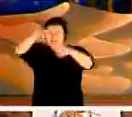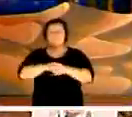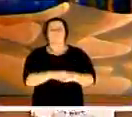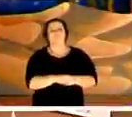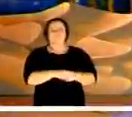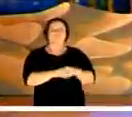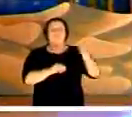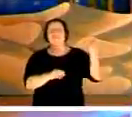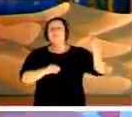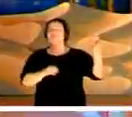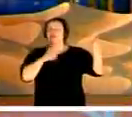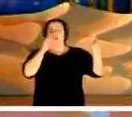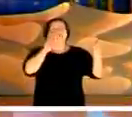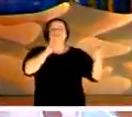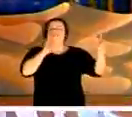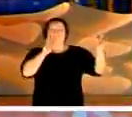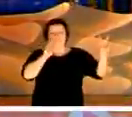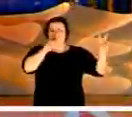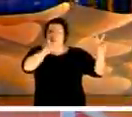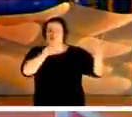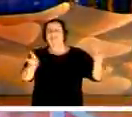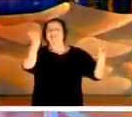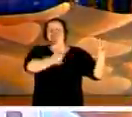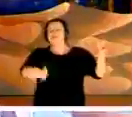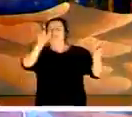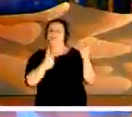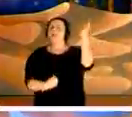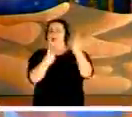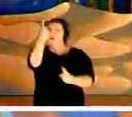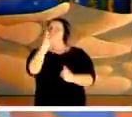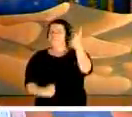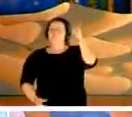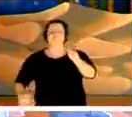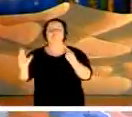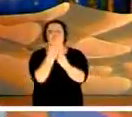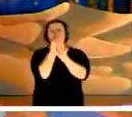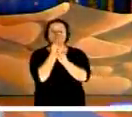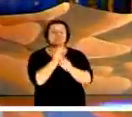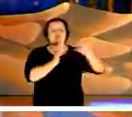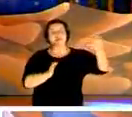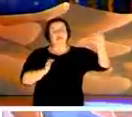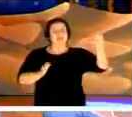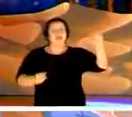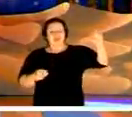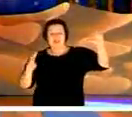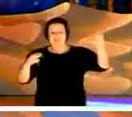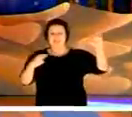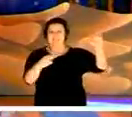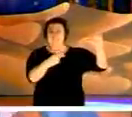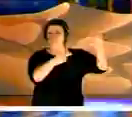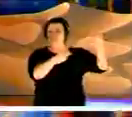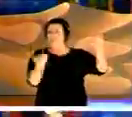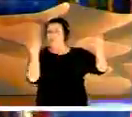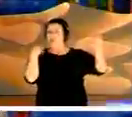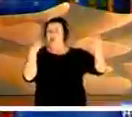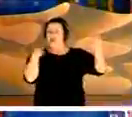Aquí en Canarias, incluso alguna encuentra. De chicharro estaba hablando,